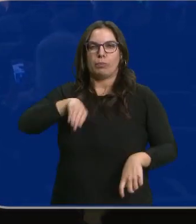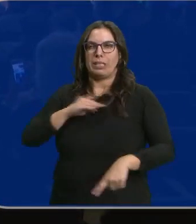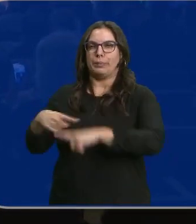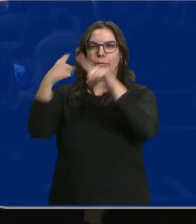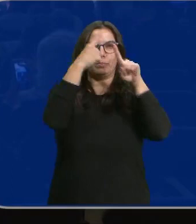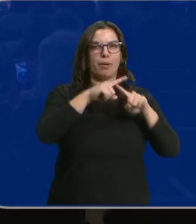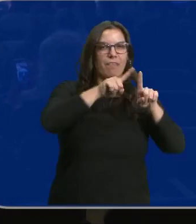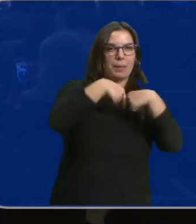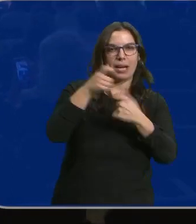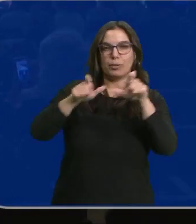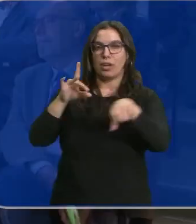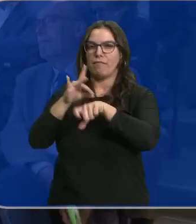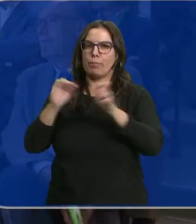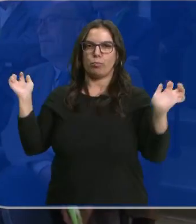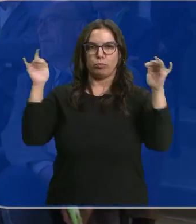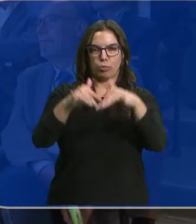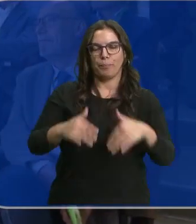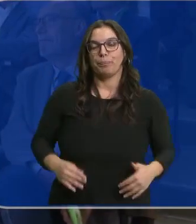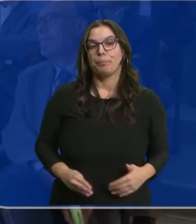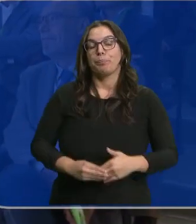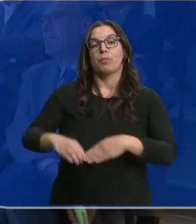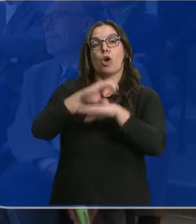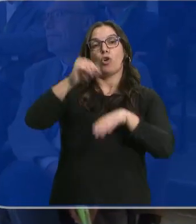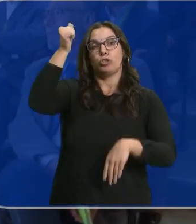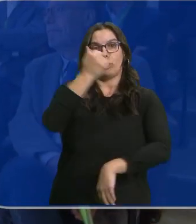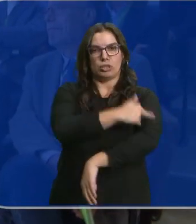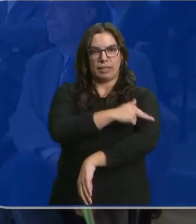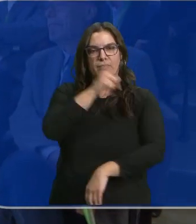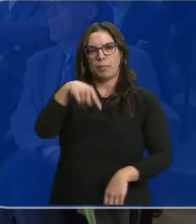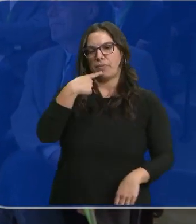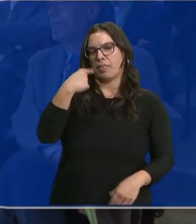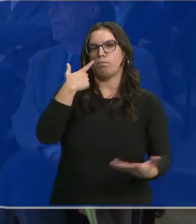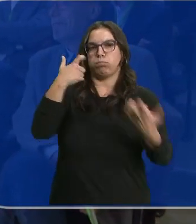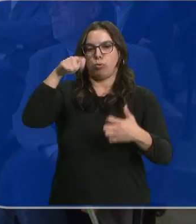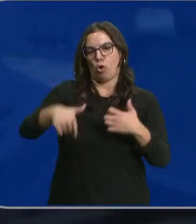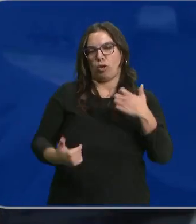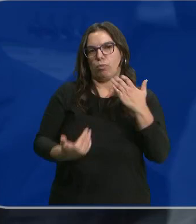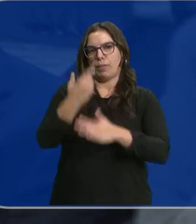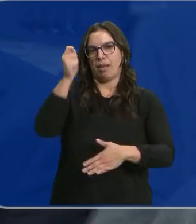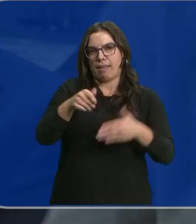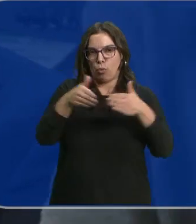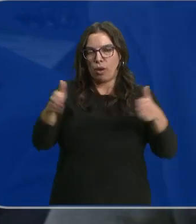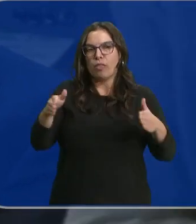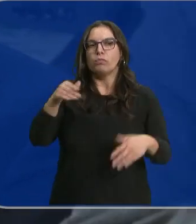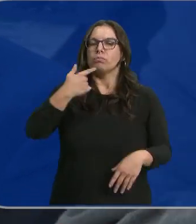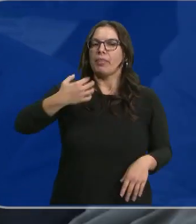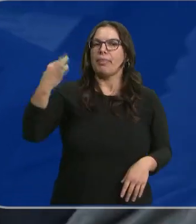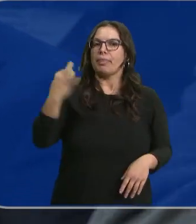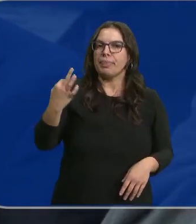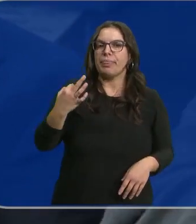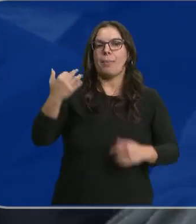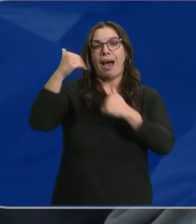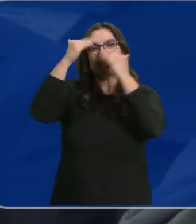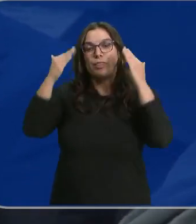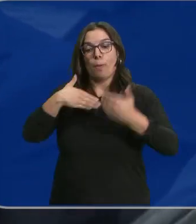España y a familiares y enfermos de cáncer. El consejero de Sanidad también ha destacado esta mañana en la inauguración del congreso que hay que